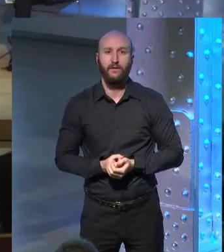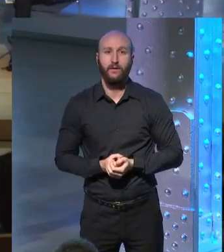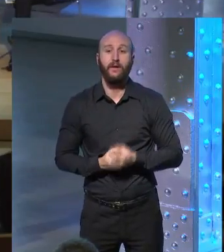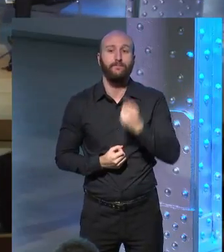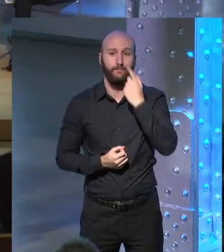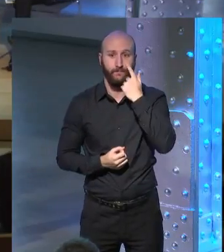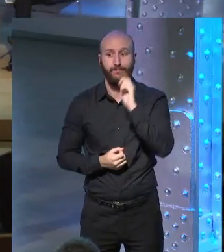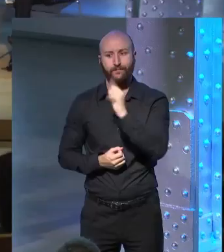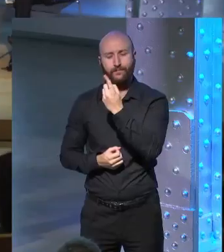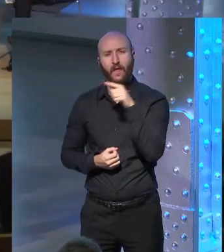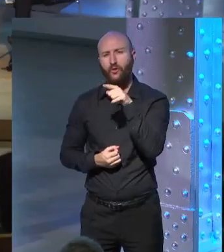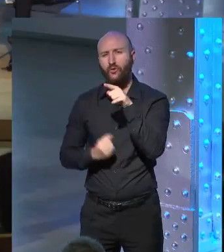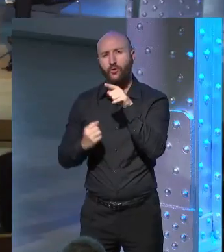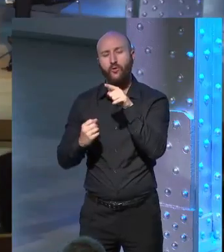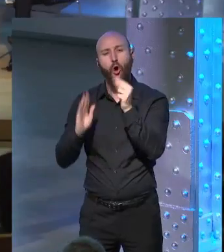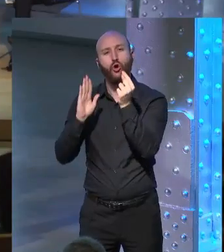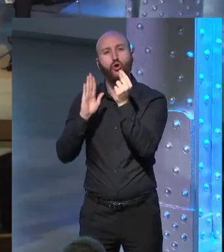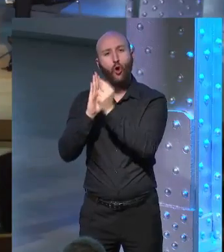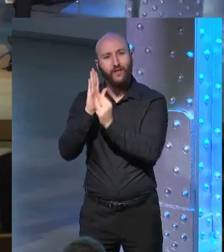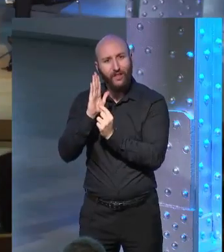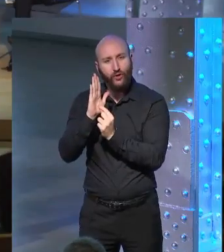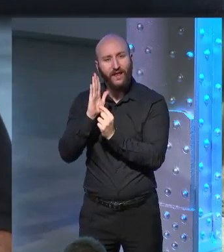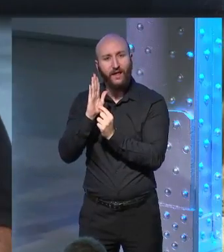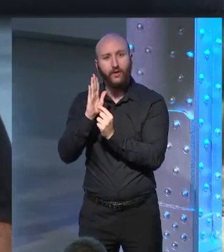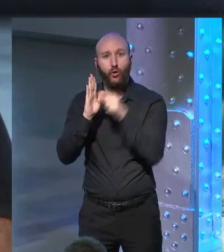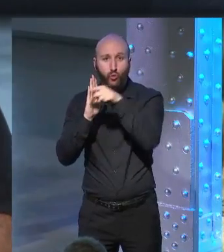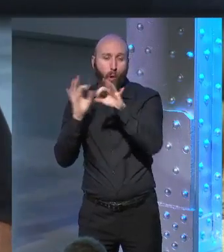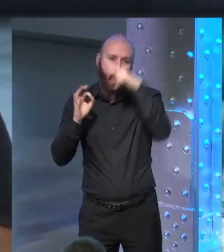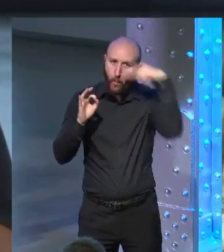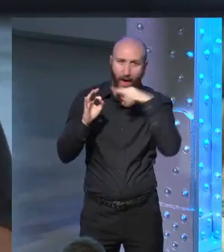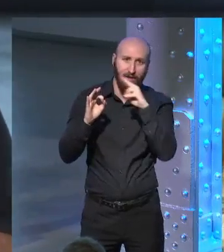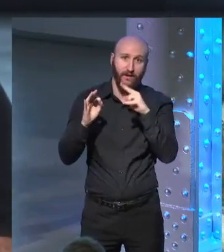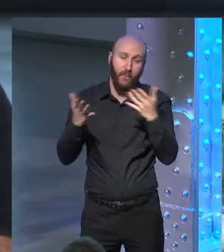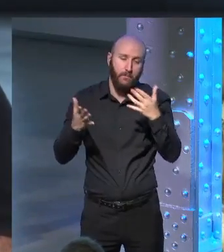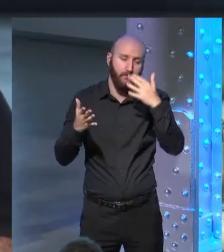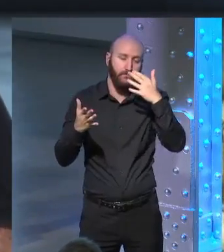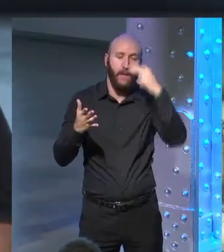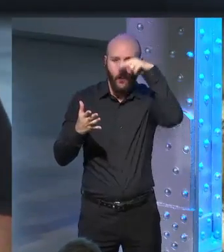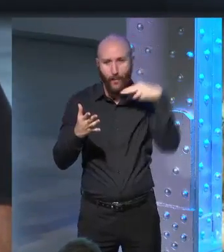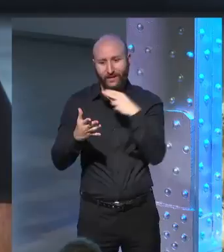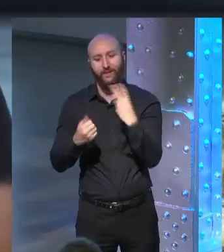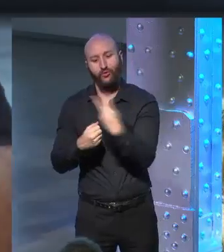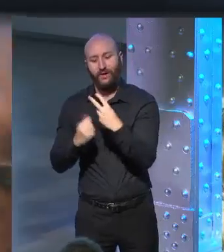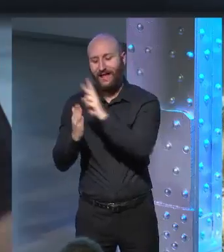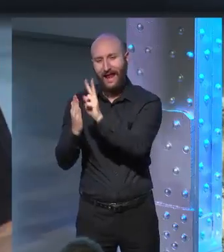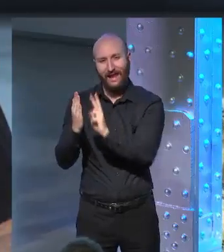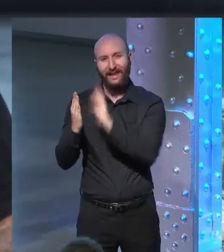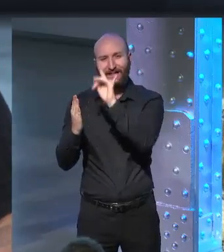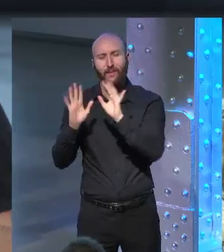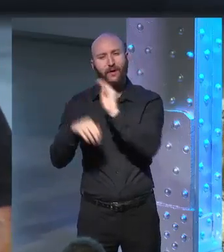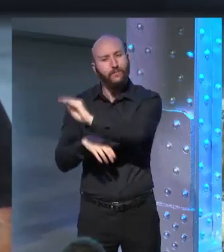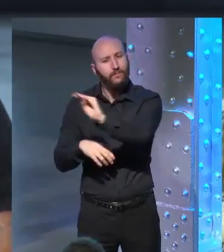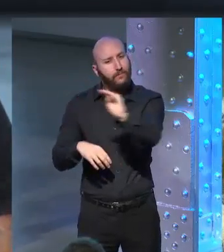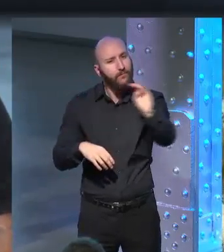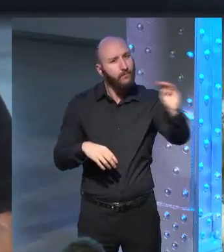Primer punto. ¿Habéis leído todas las condiciones o vuestros padres? Bueno, vuestros padres y vosotras sí. ¿Pero el resto de los